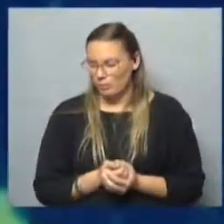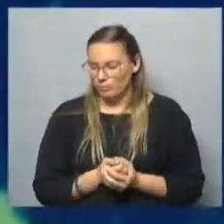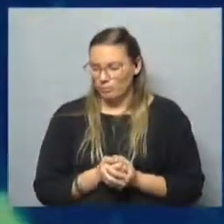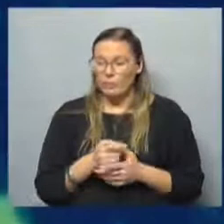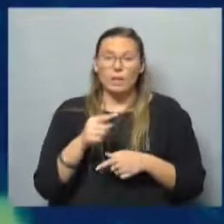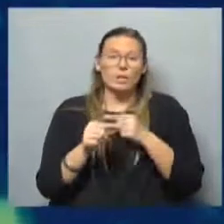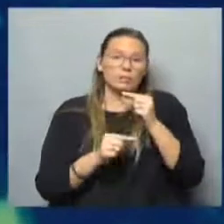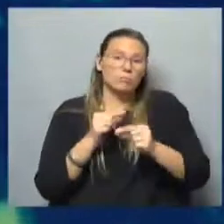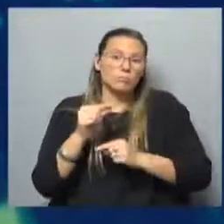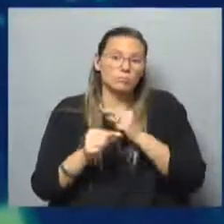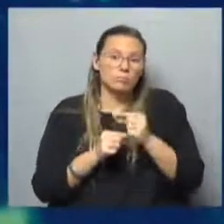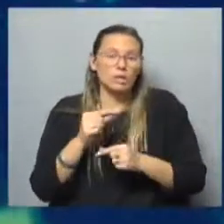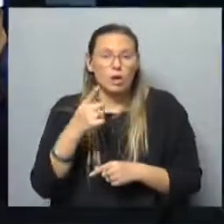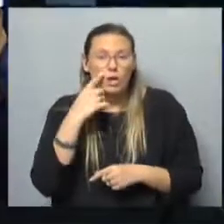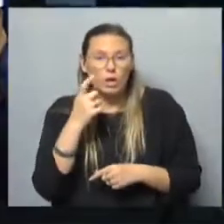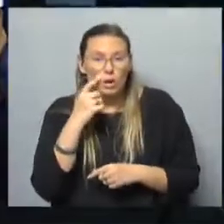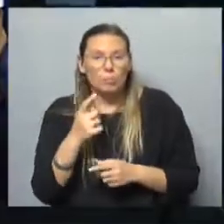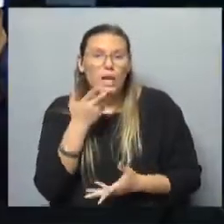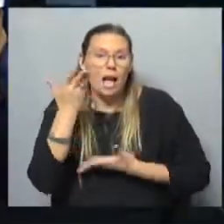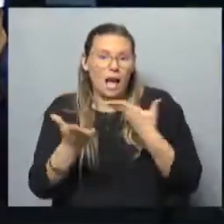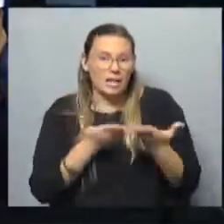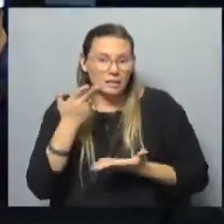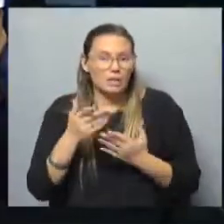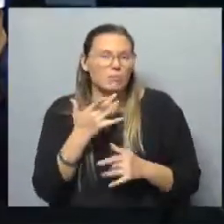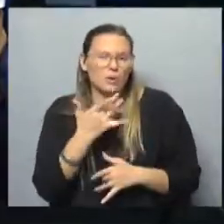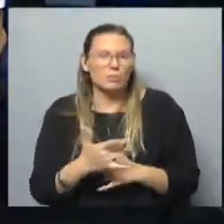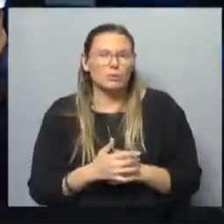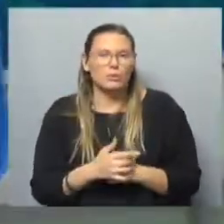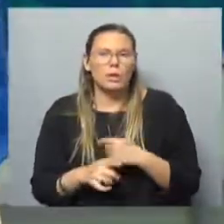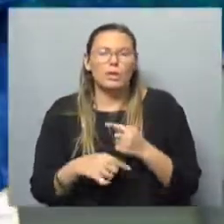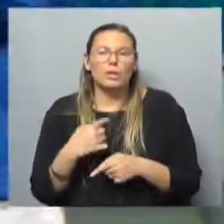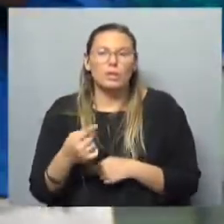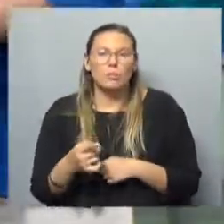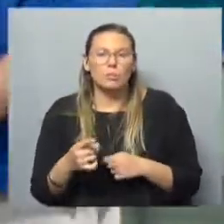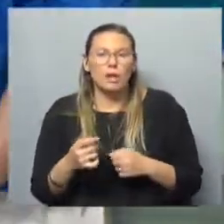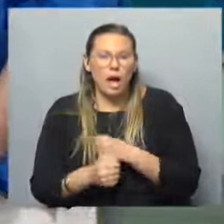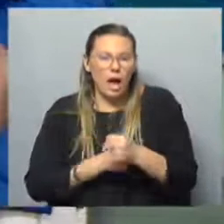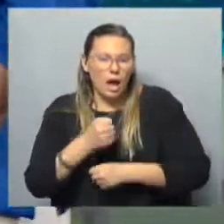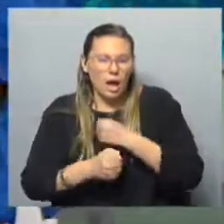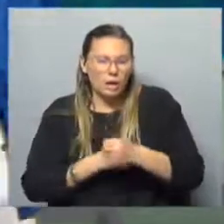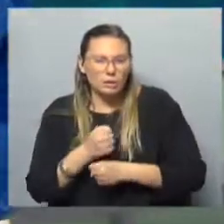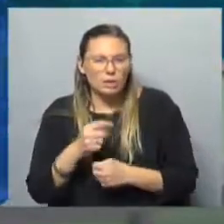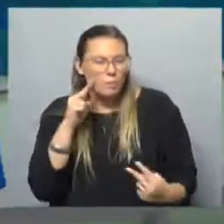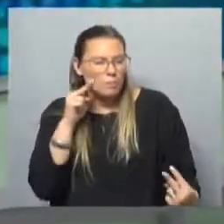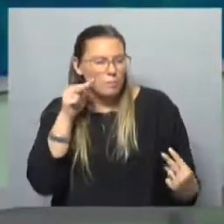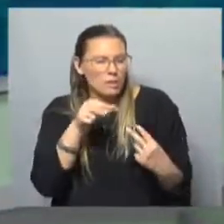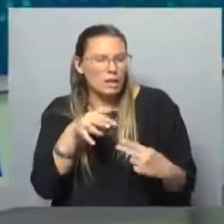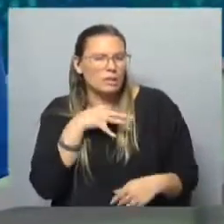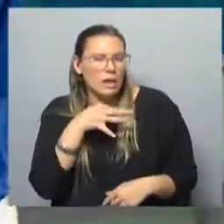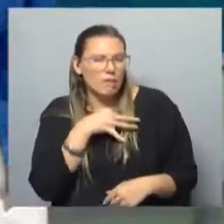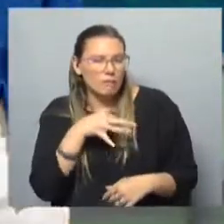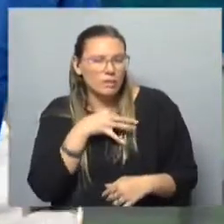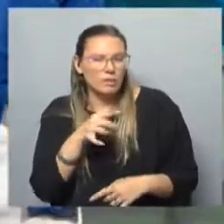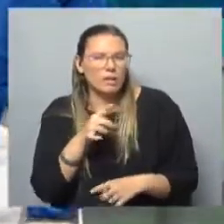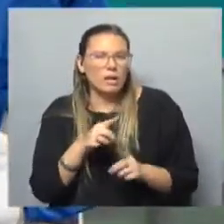así muchas, y con el hombre las recreamos. Qué divino. Y después de tanto tiempo, igual, la mirada de la vida, porque